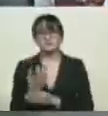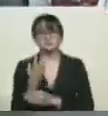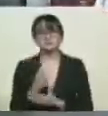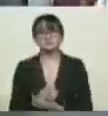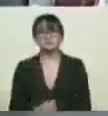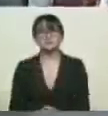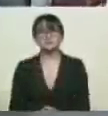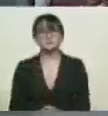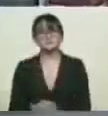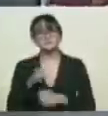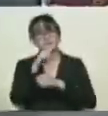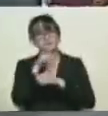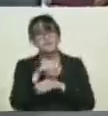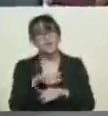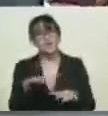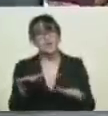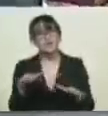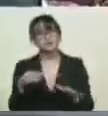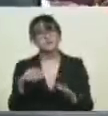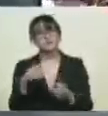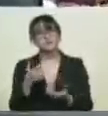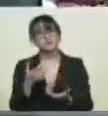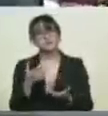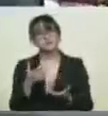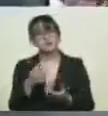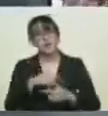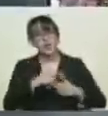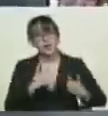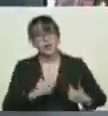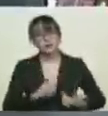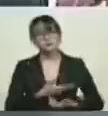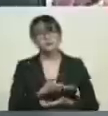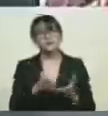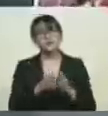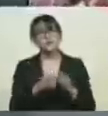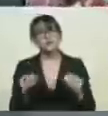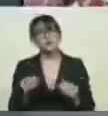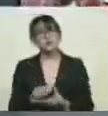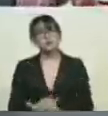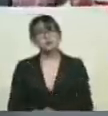Ese mensaje quiero dejarlo grabado en el corazón de los falconianos.